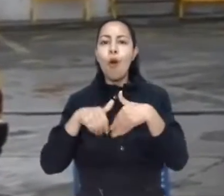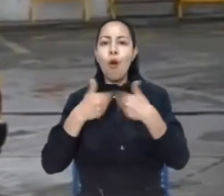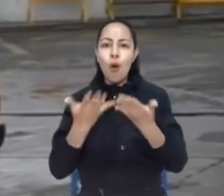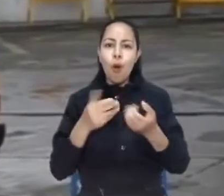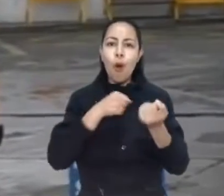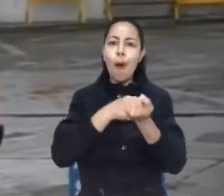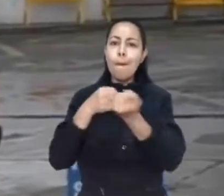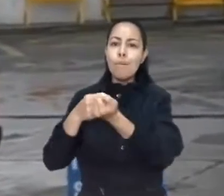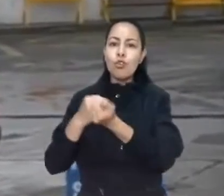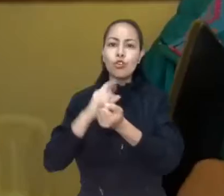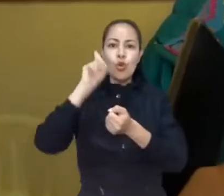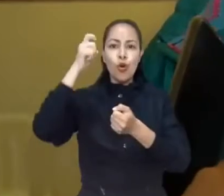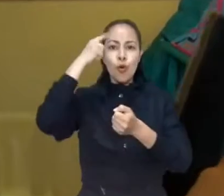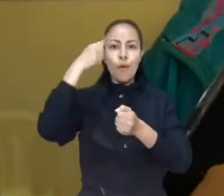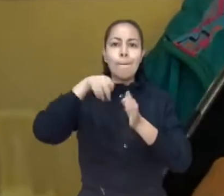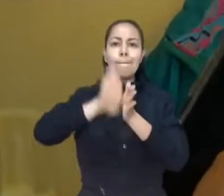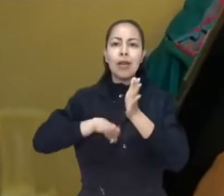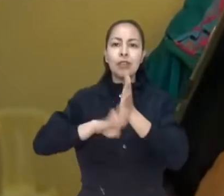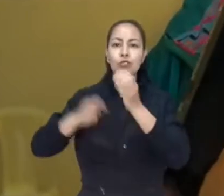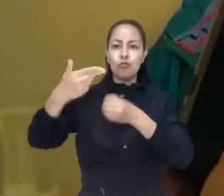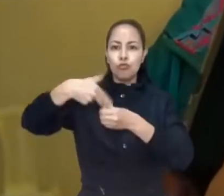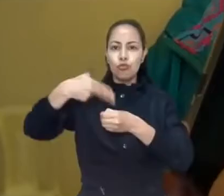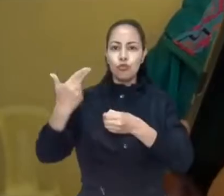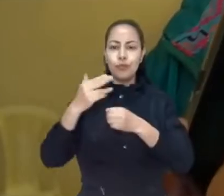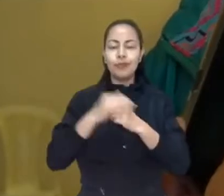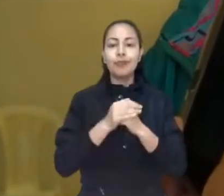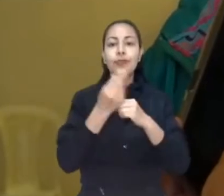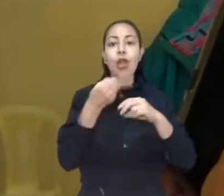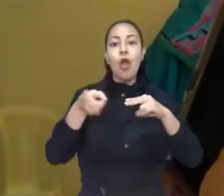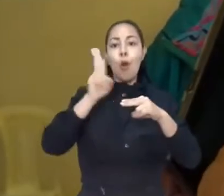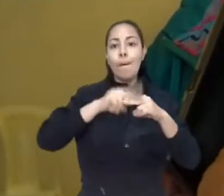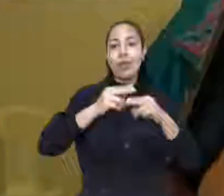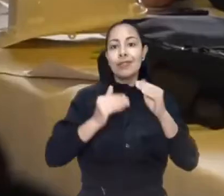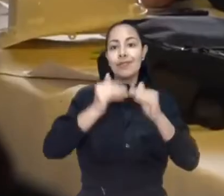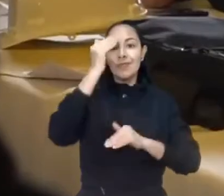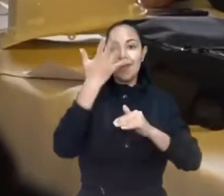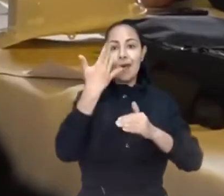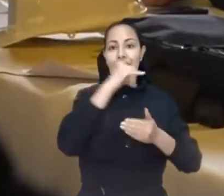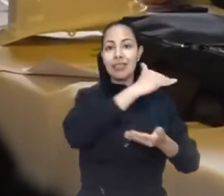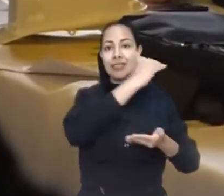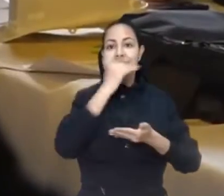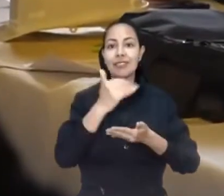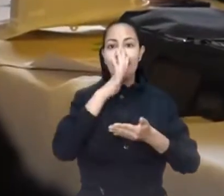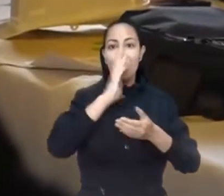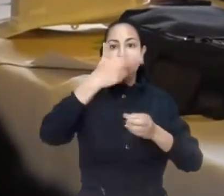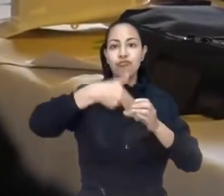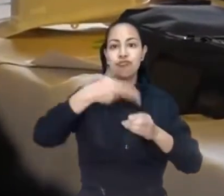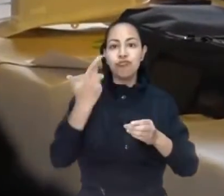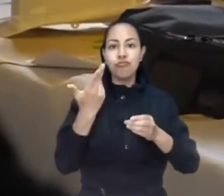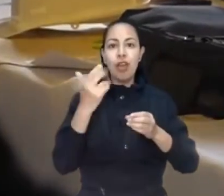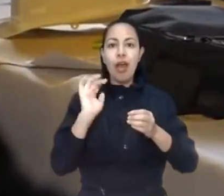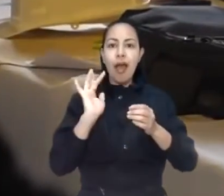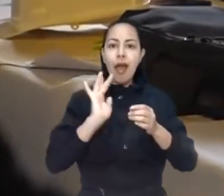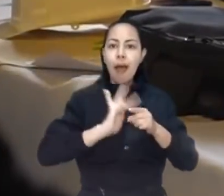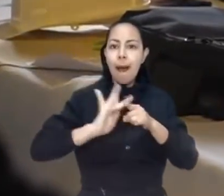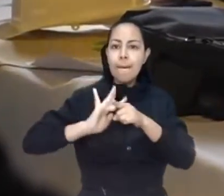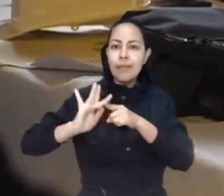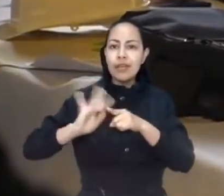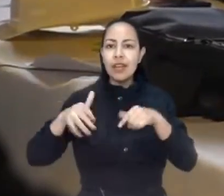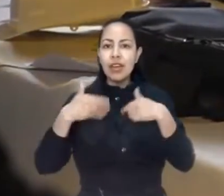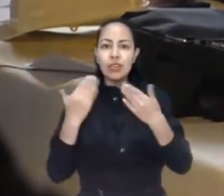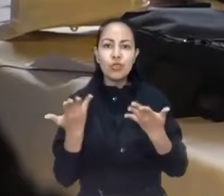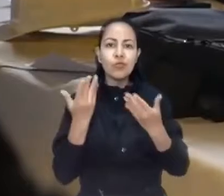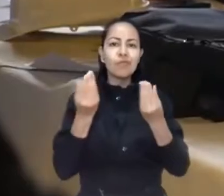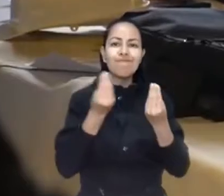de combustible subsidiado. Que vamos a tener un incremento del cupo, ya después de hacer la aplicación de la fórmula